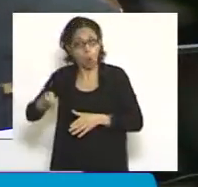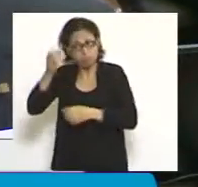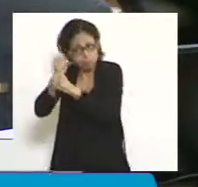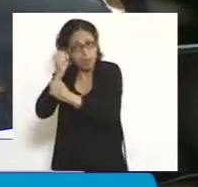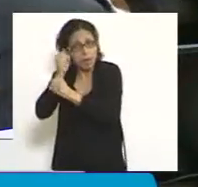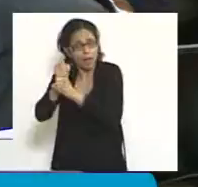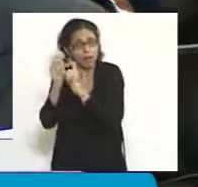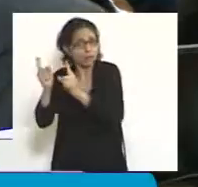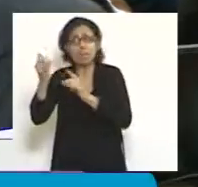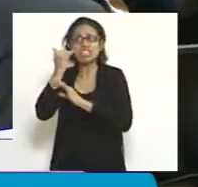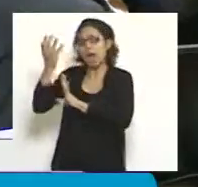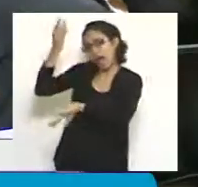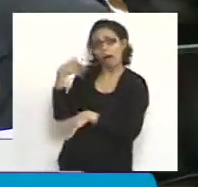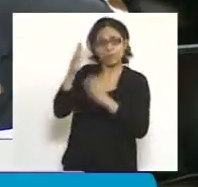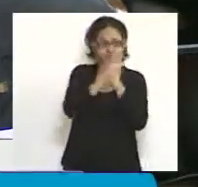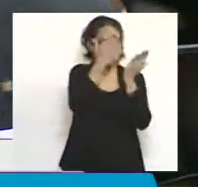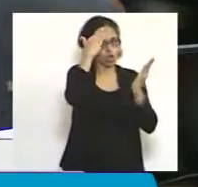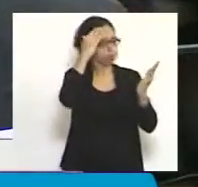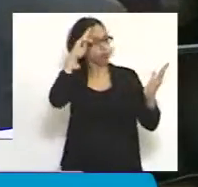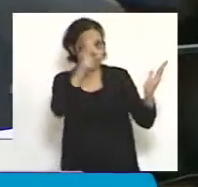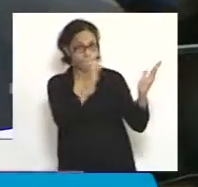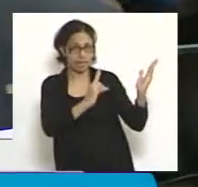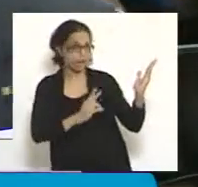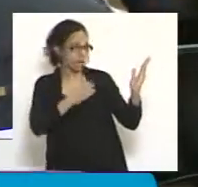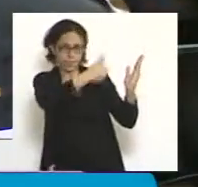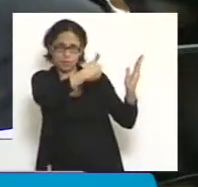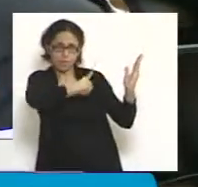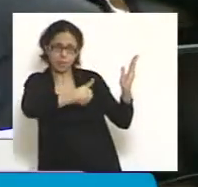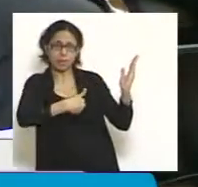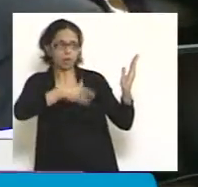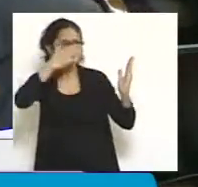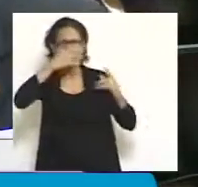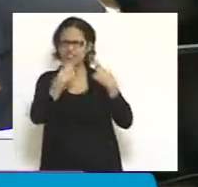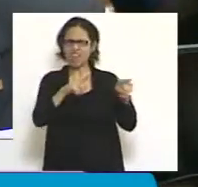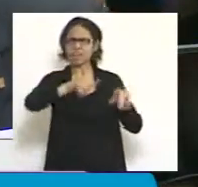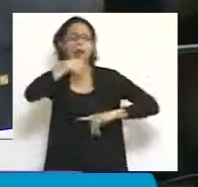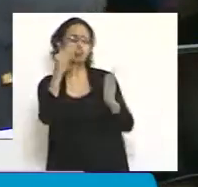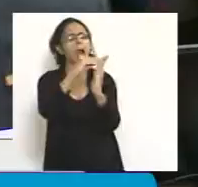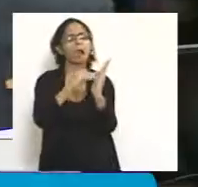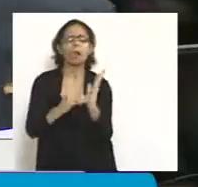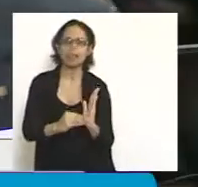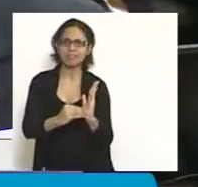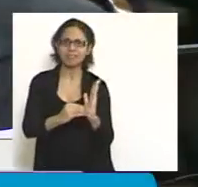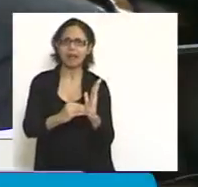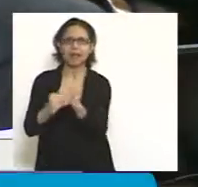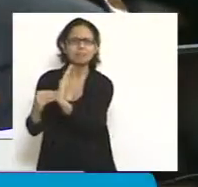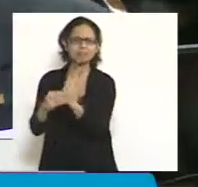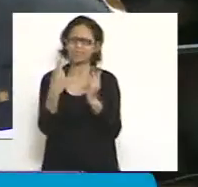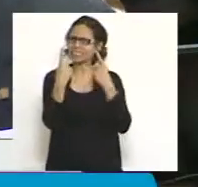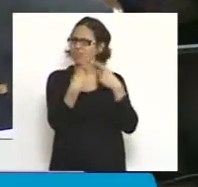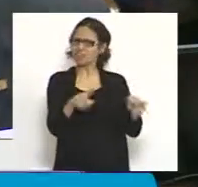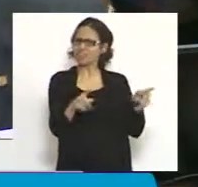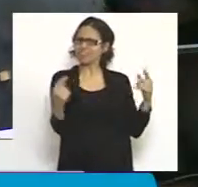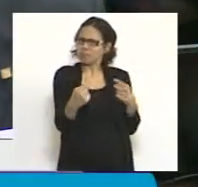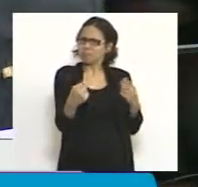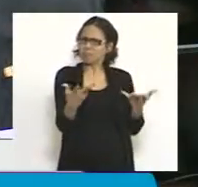todo el procedimiento que establece la Constitución que aquellos que forman parte de esta lista de conjueces. Por otra parte, en ese artículo